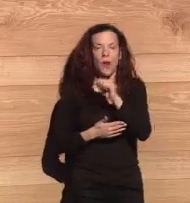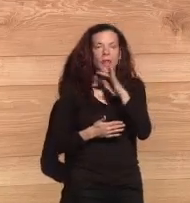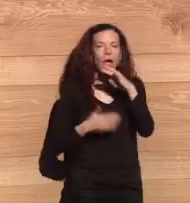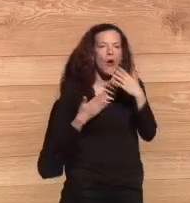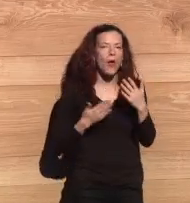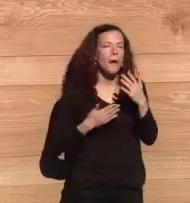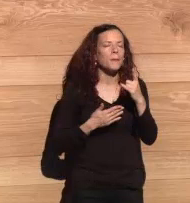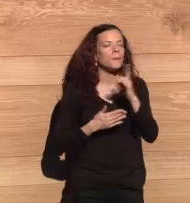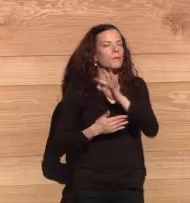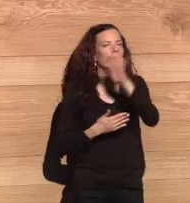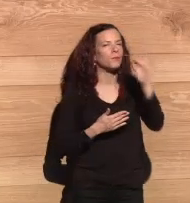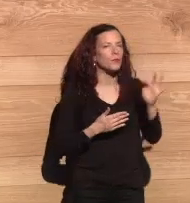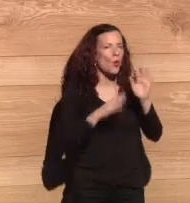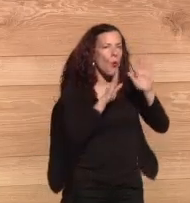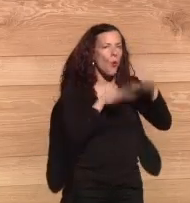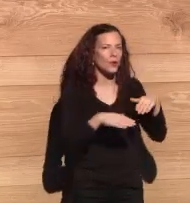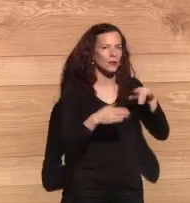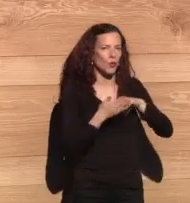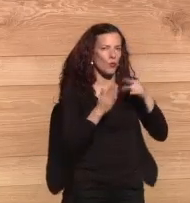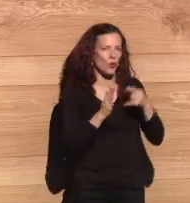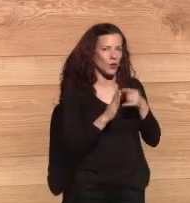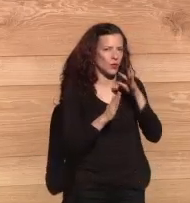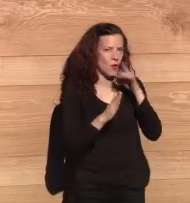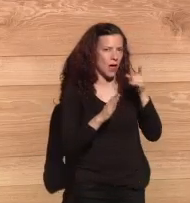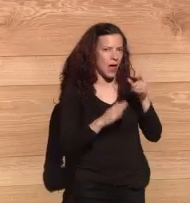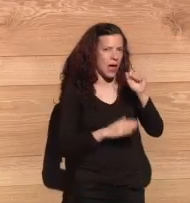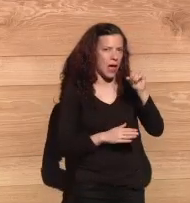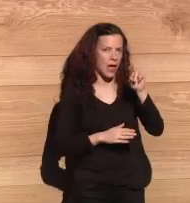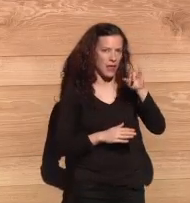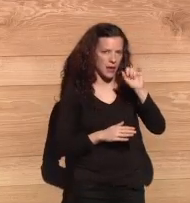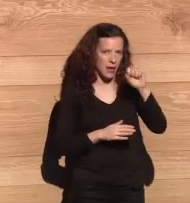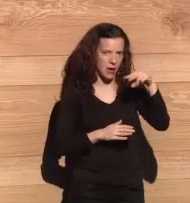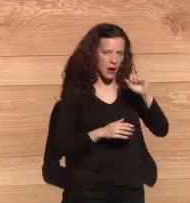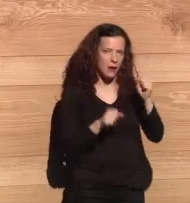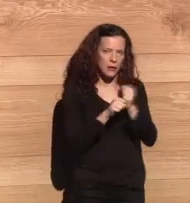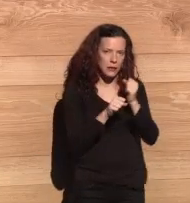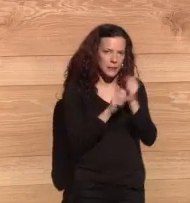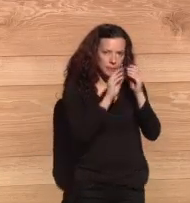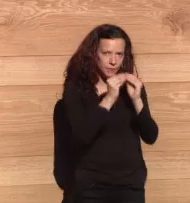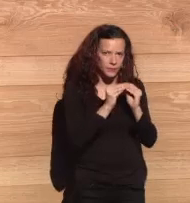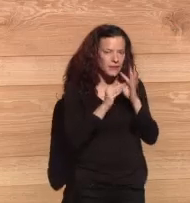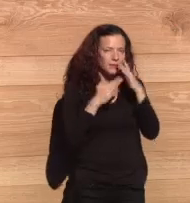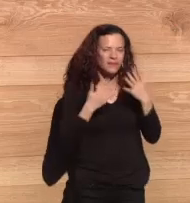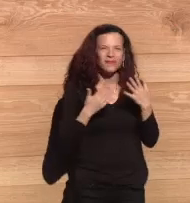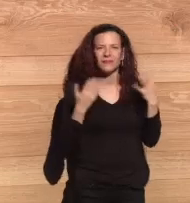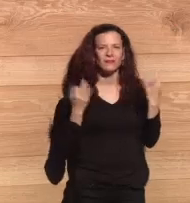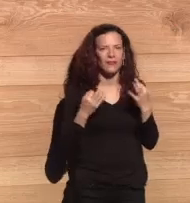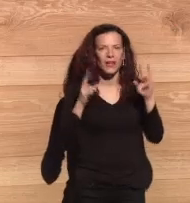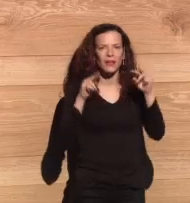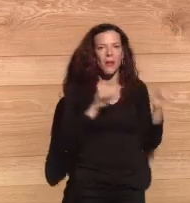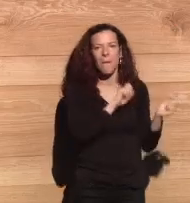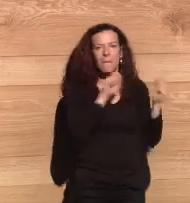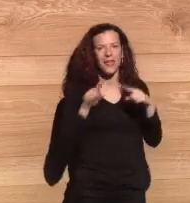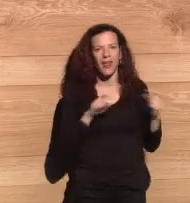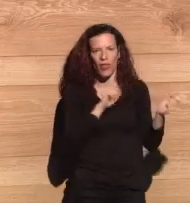último que está trabajando, o uno de los últimos que está trabajando Adriana, que es sobre las migraciones.